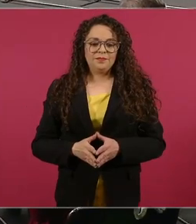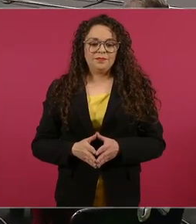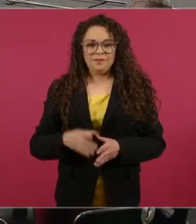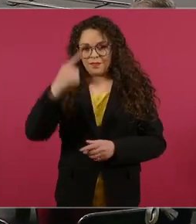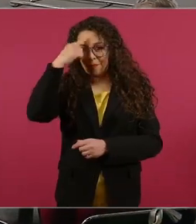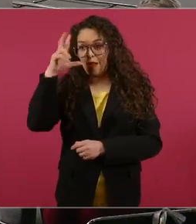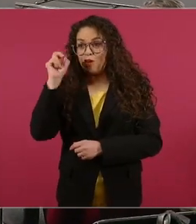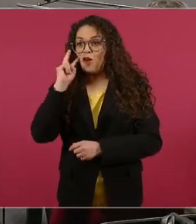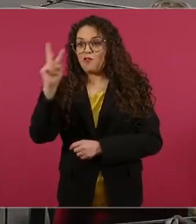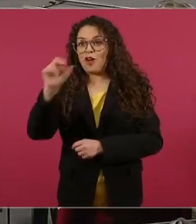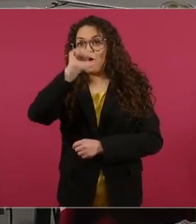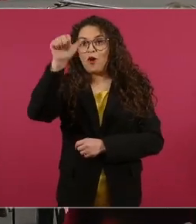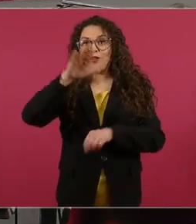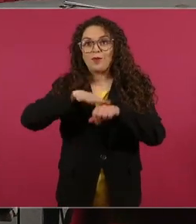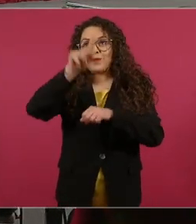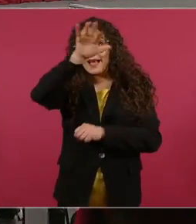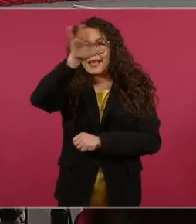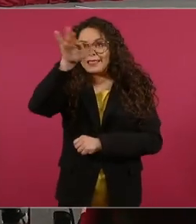Dice,